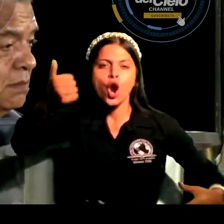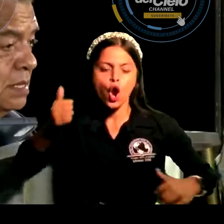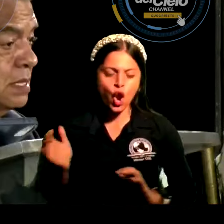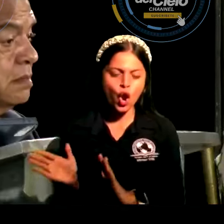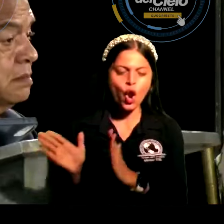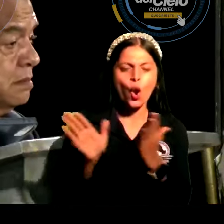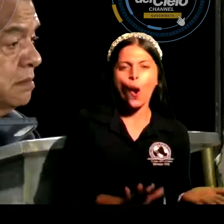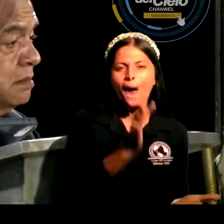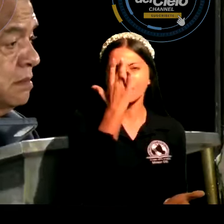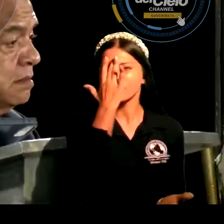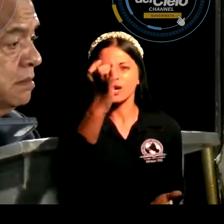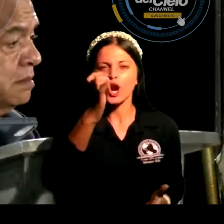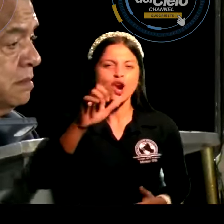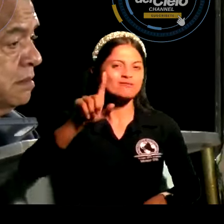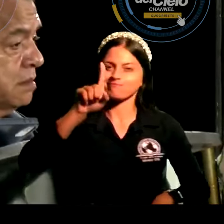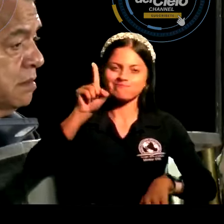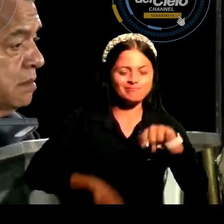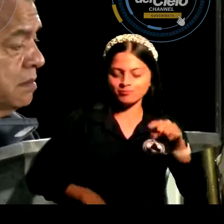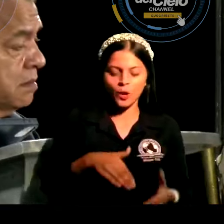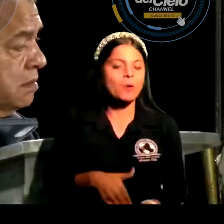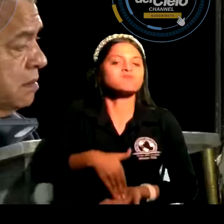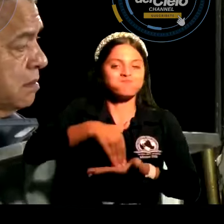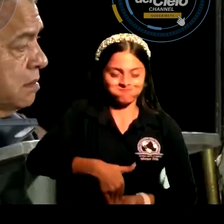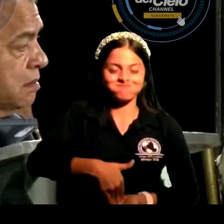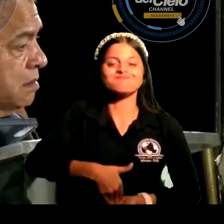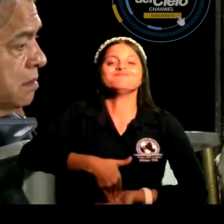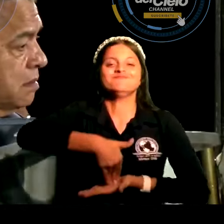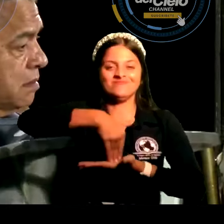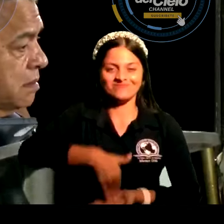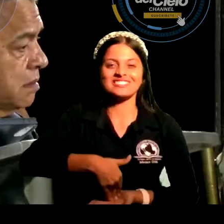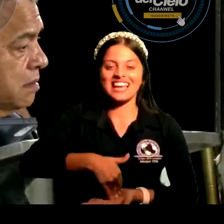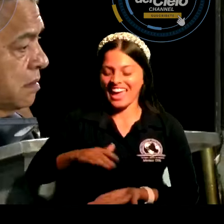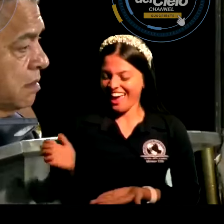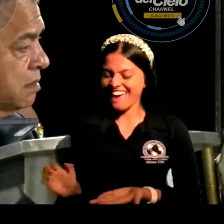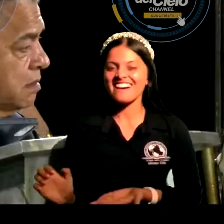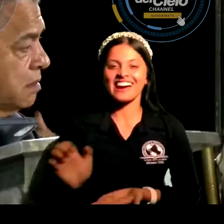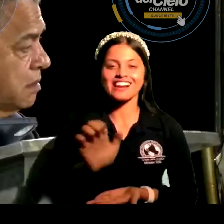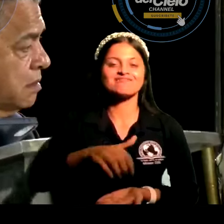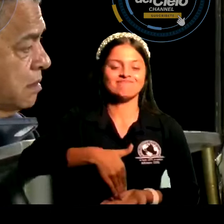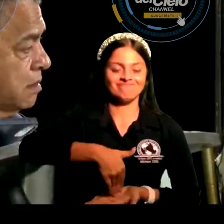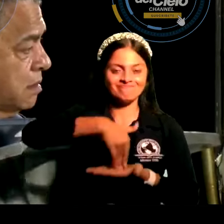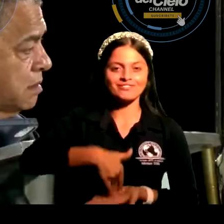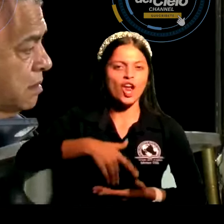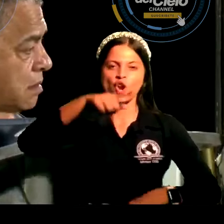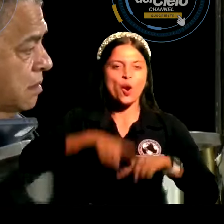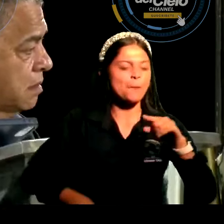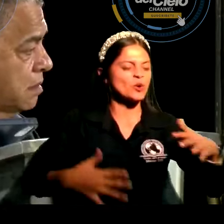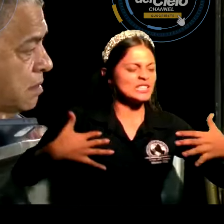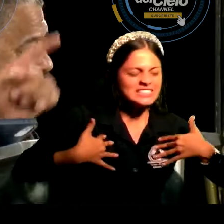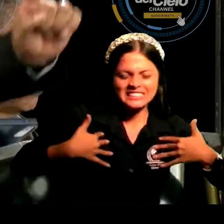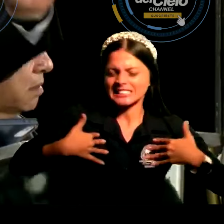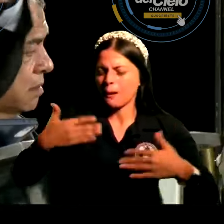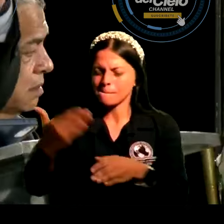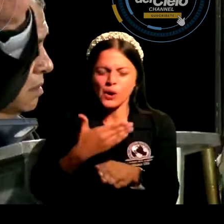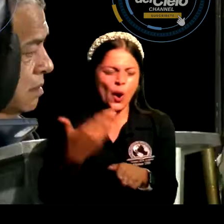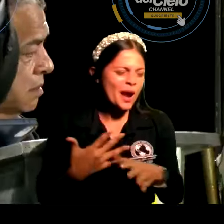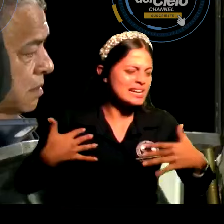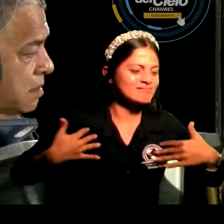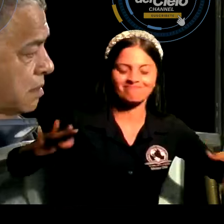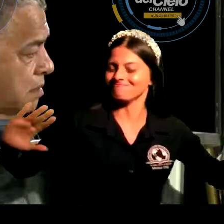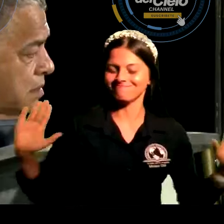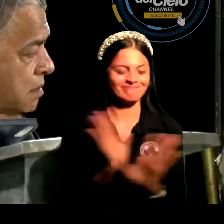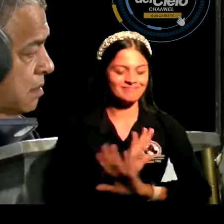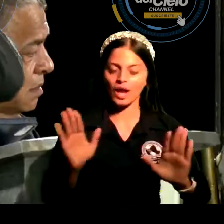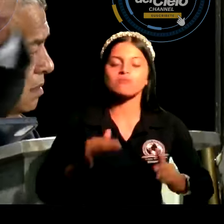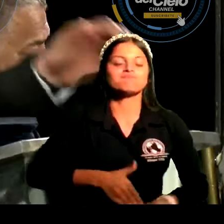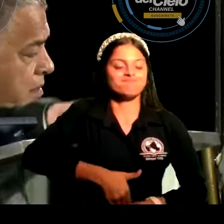dejarse mover del verdadero evangelio de Jesucristo. Ellos lo entendieron y usted y yo